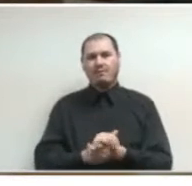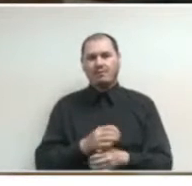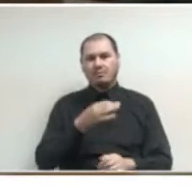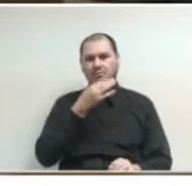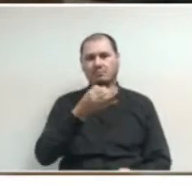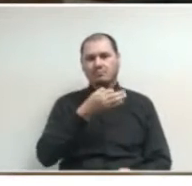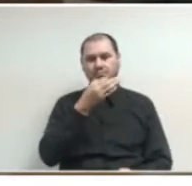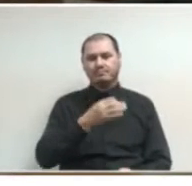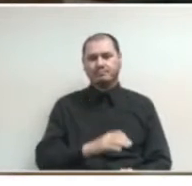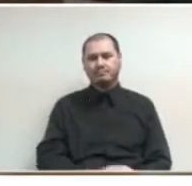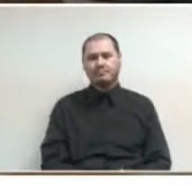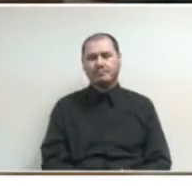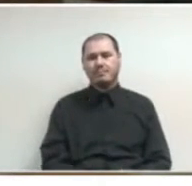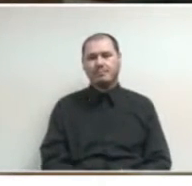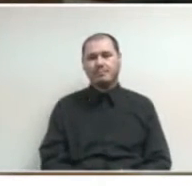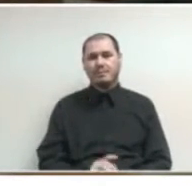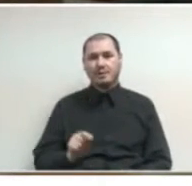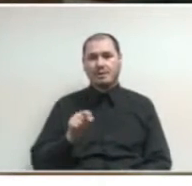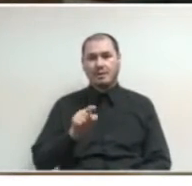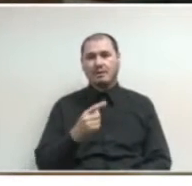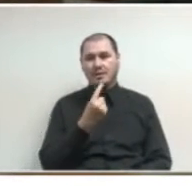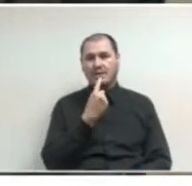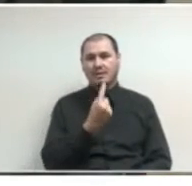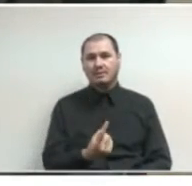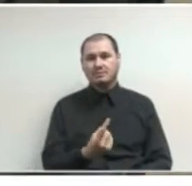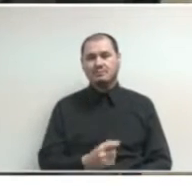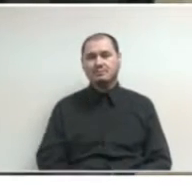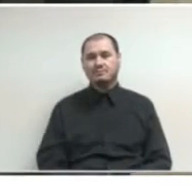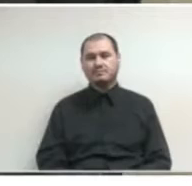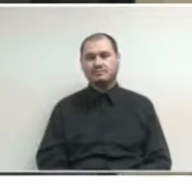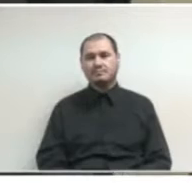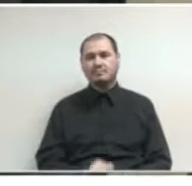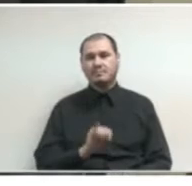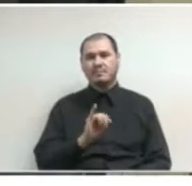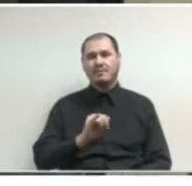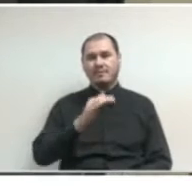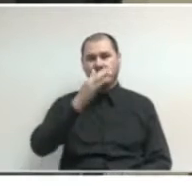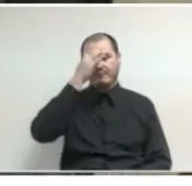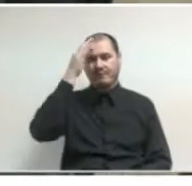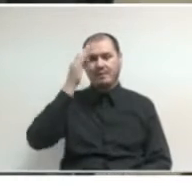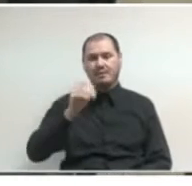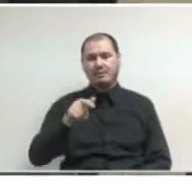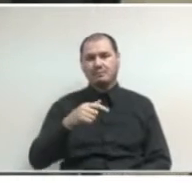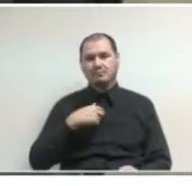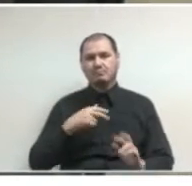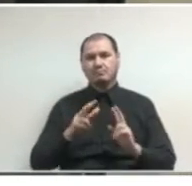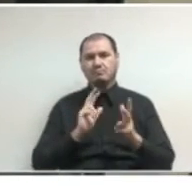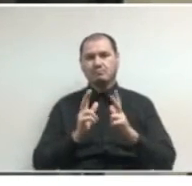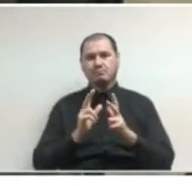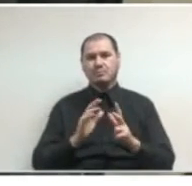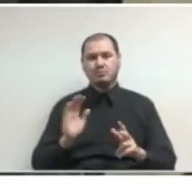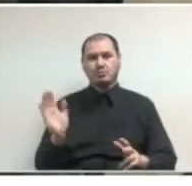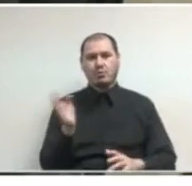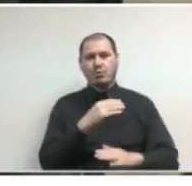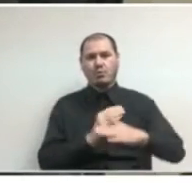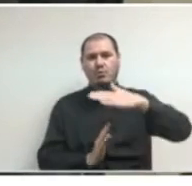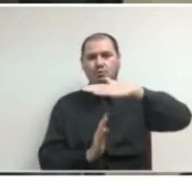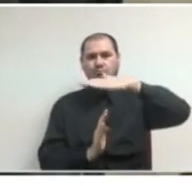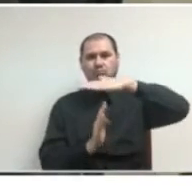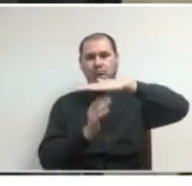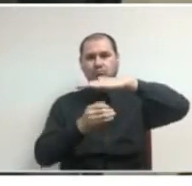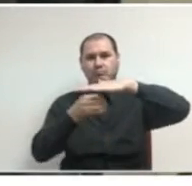que esto que usted dice fue realmente materia. Añe te jape pender, Eva, y Nanico, ya llamó que